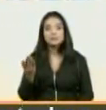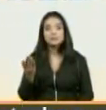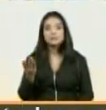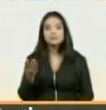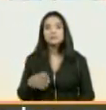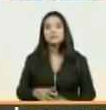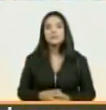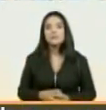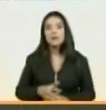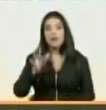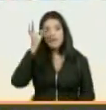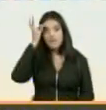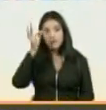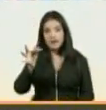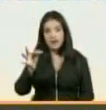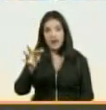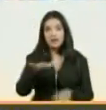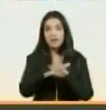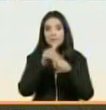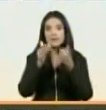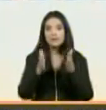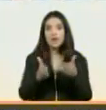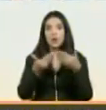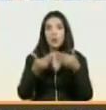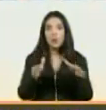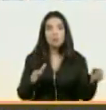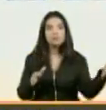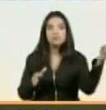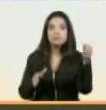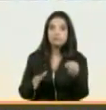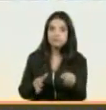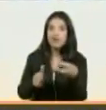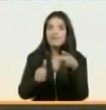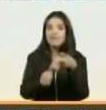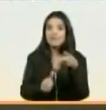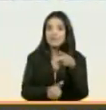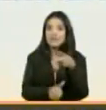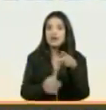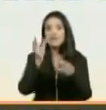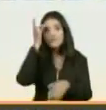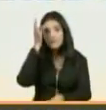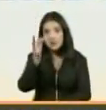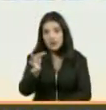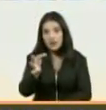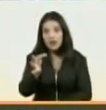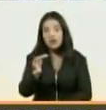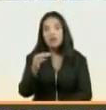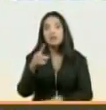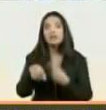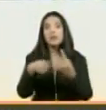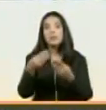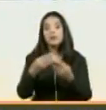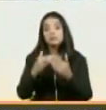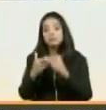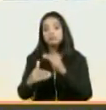titular del Ministerio Público designó al vicefiscal, y yo vengo a introducir esta